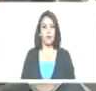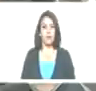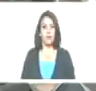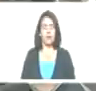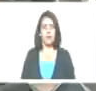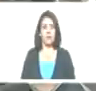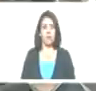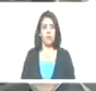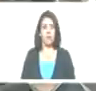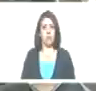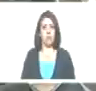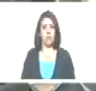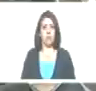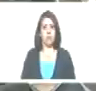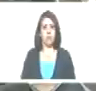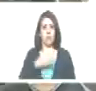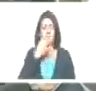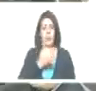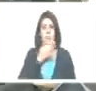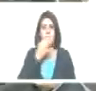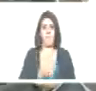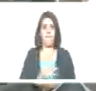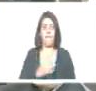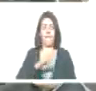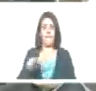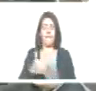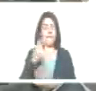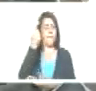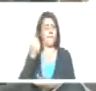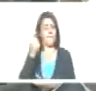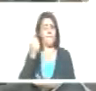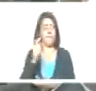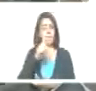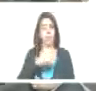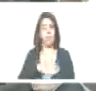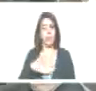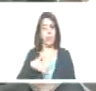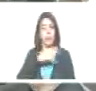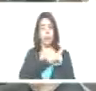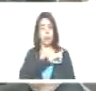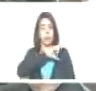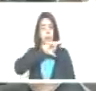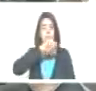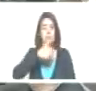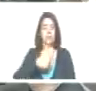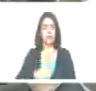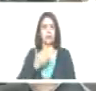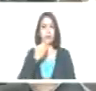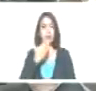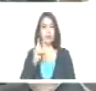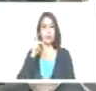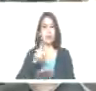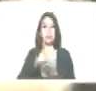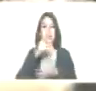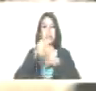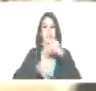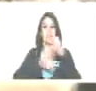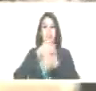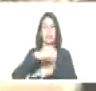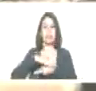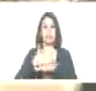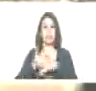Sí, muy buenas tardes, queridos colegas diputados, querida Junta Directiva. He pedido este derecho de palabra ya que el día de